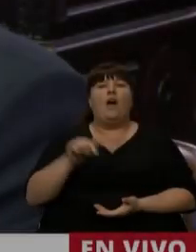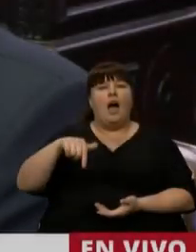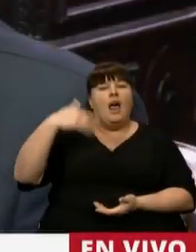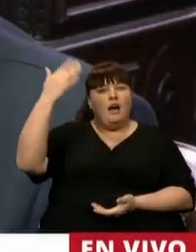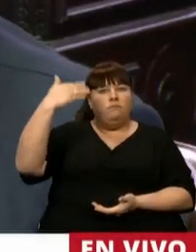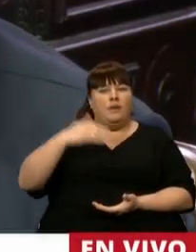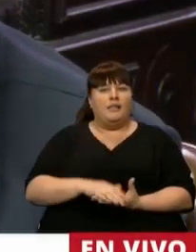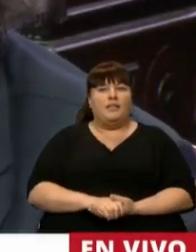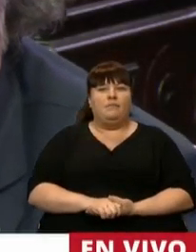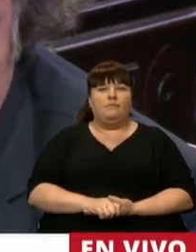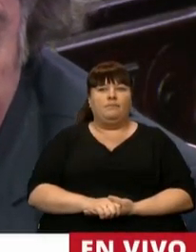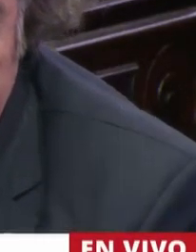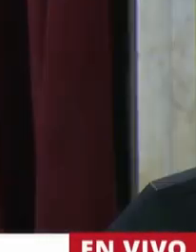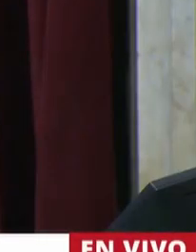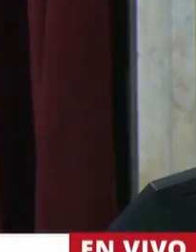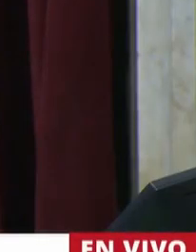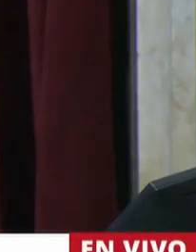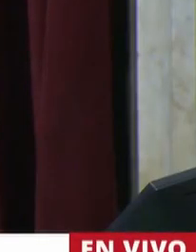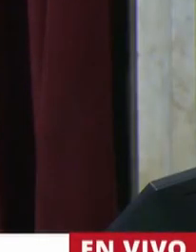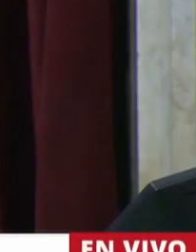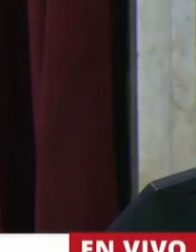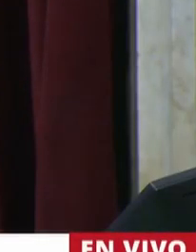El uso de la palabra la diputada Alma Zapaga.